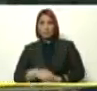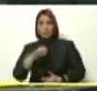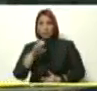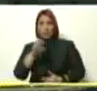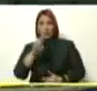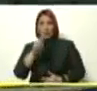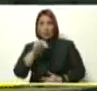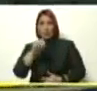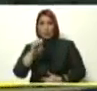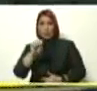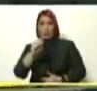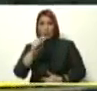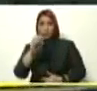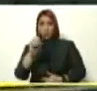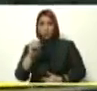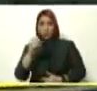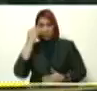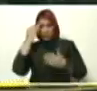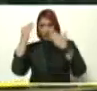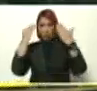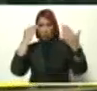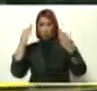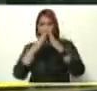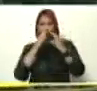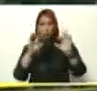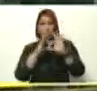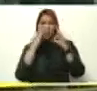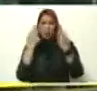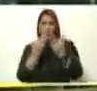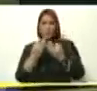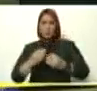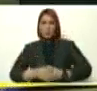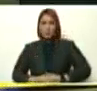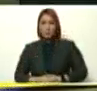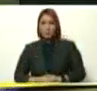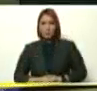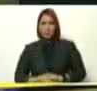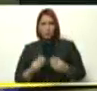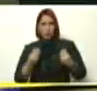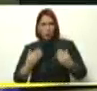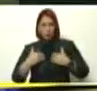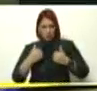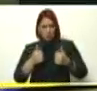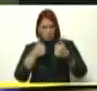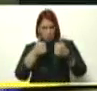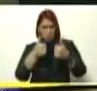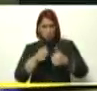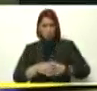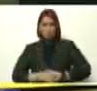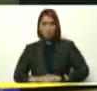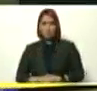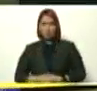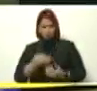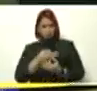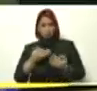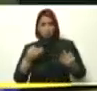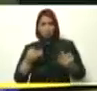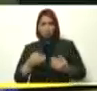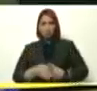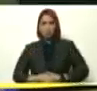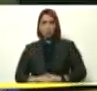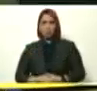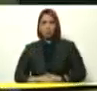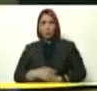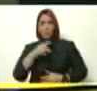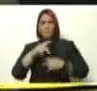Paraqueima, mi saludo a ti, a tu familia, a toda tu familia. ¿Cómo está la salud? Bien. Fina. ¿Y el